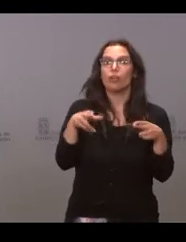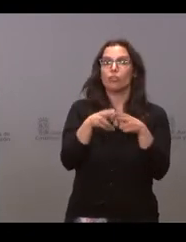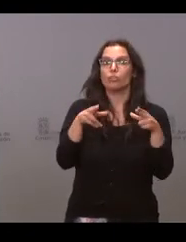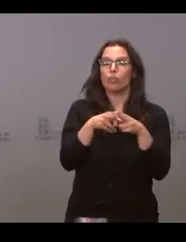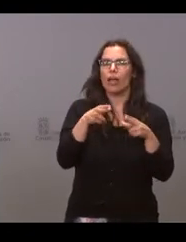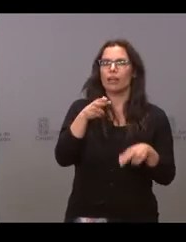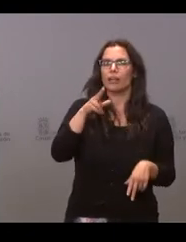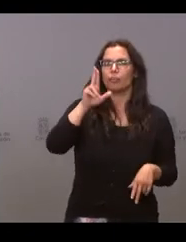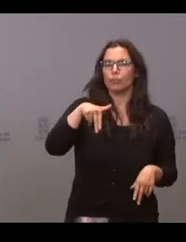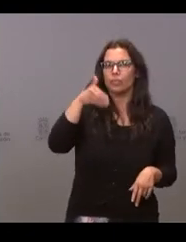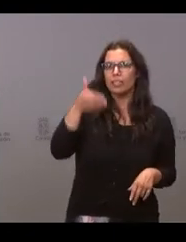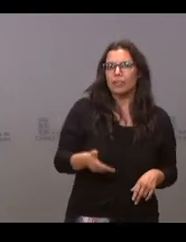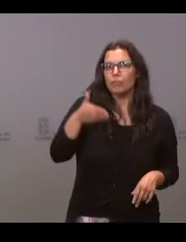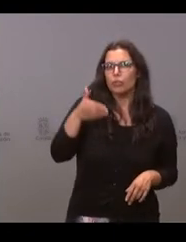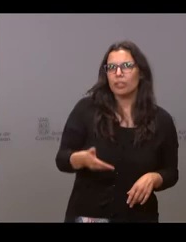importante